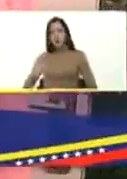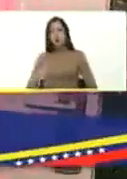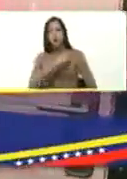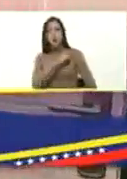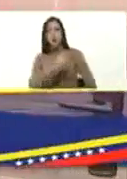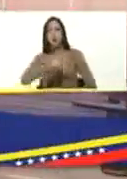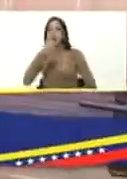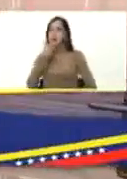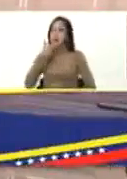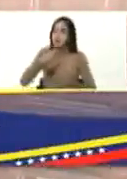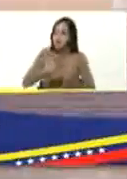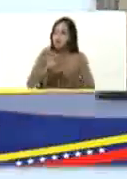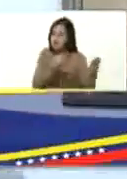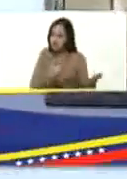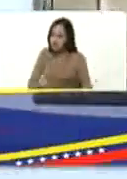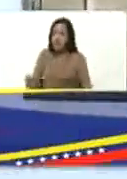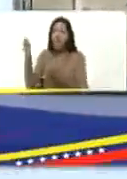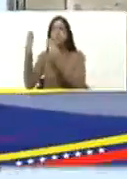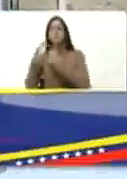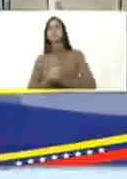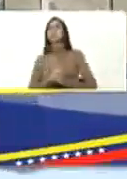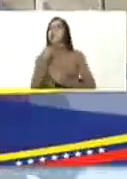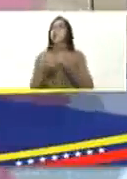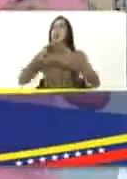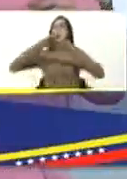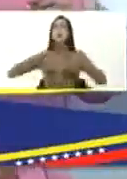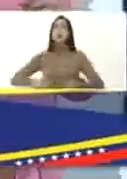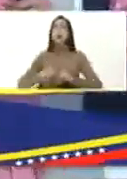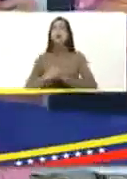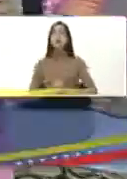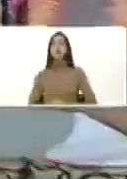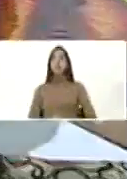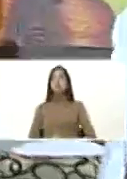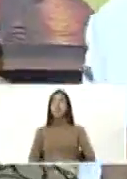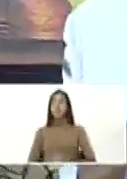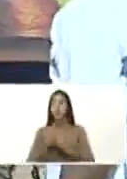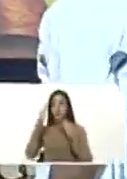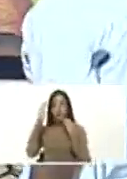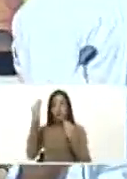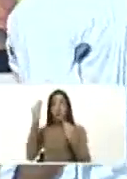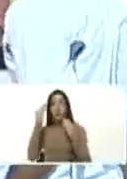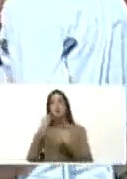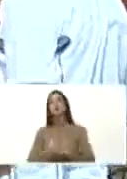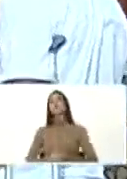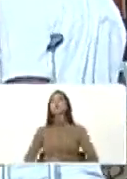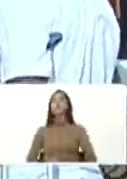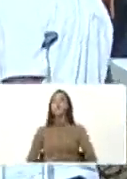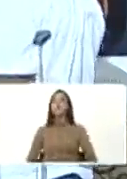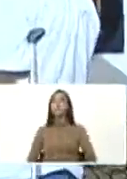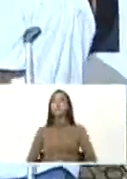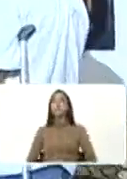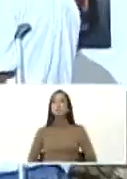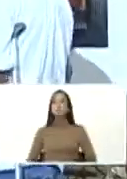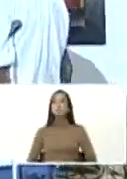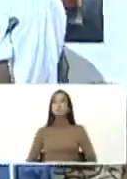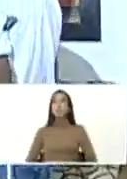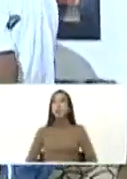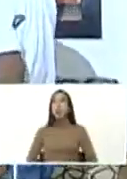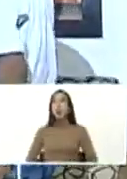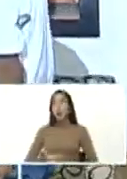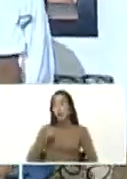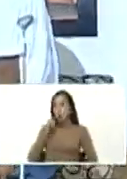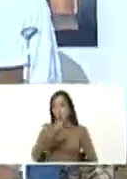gracias. ¿Cómo estás? ¿Cómo te va? Ah, mi saludo, Richard. Ricardo